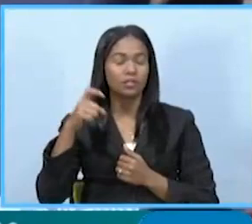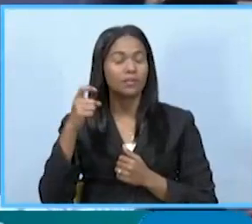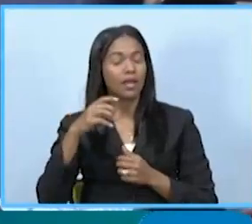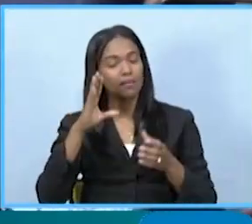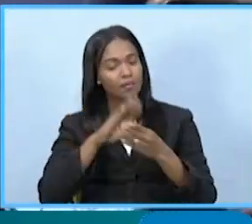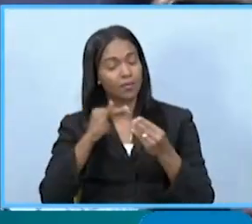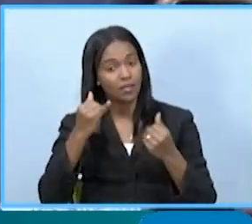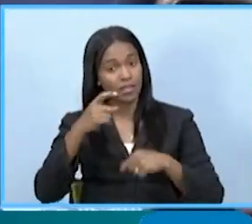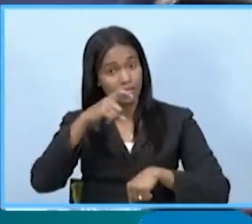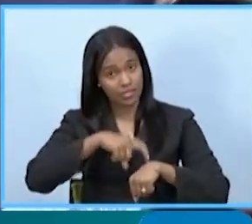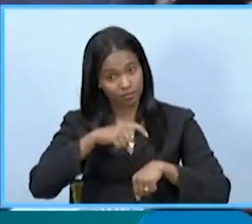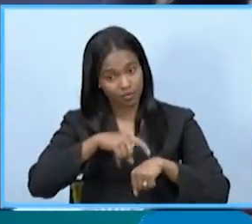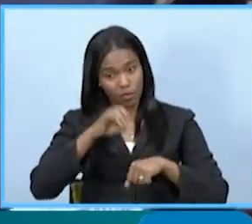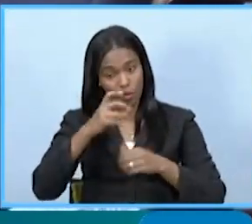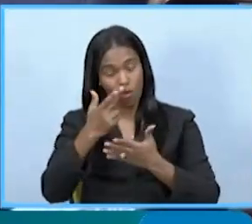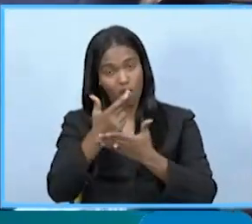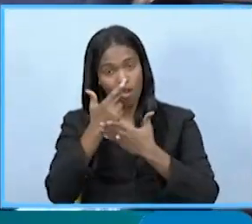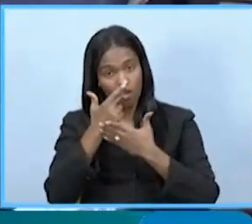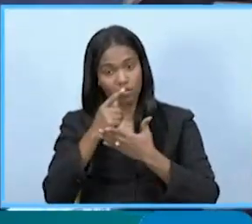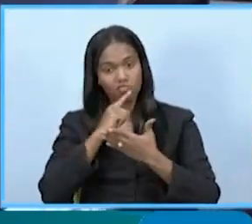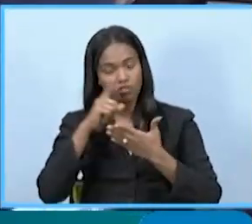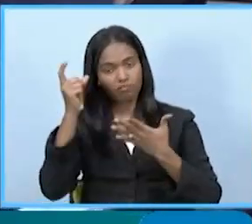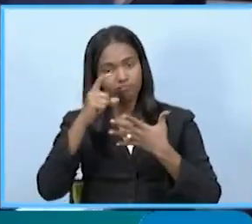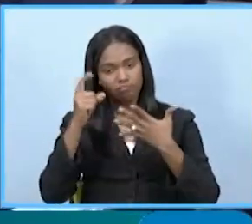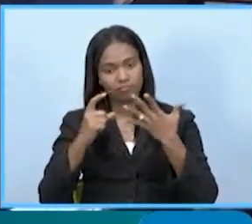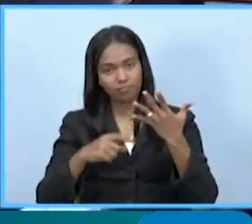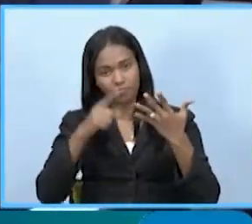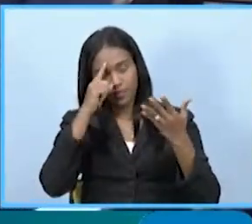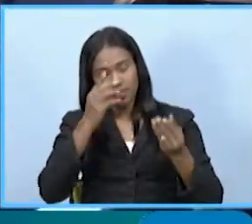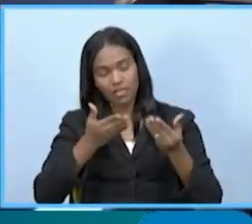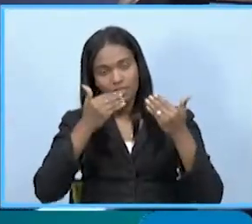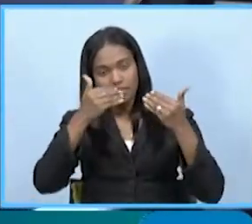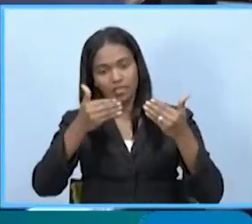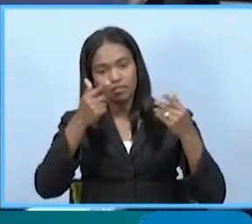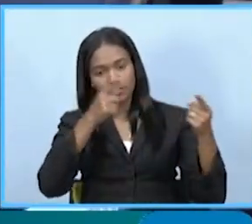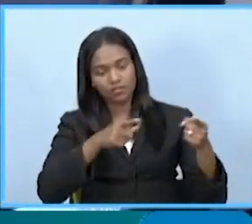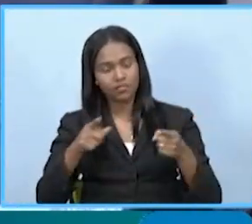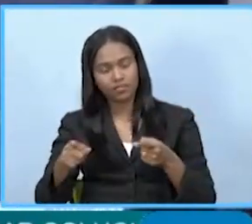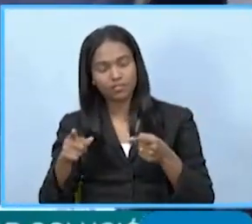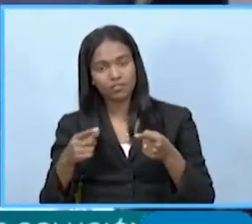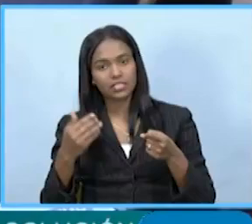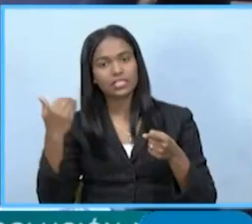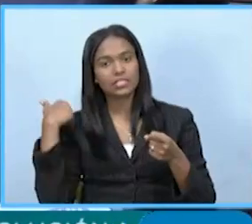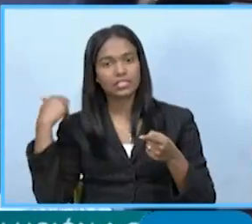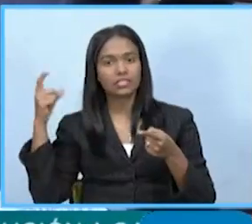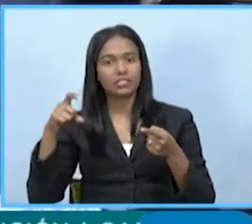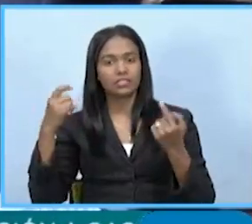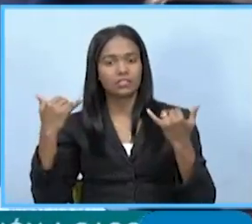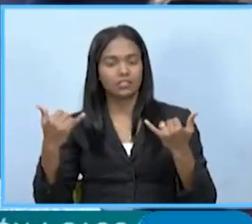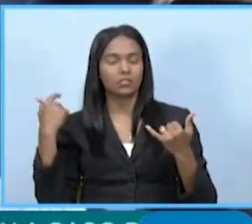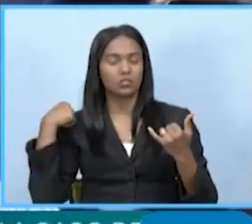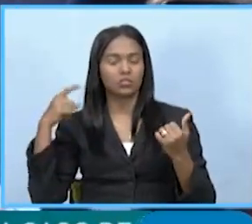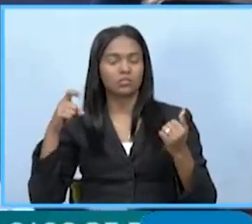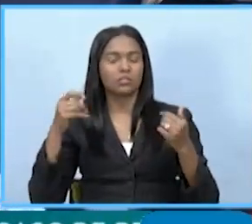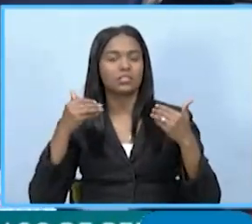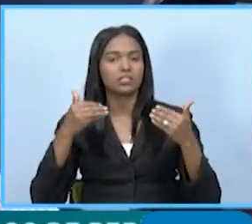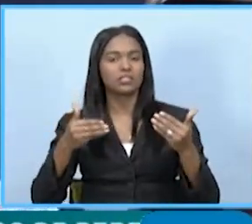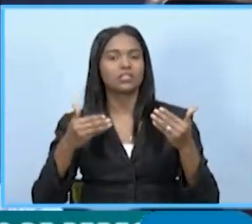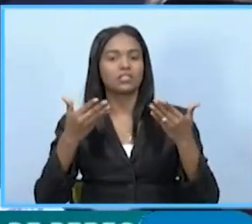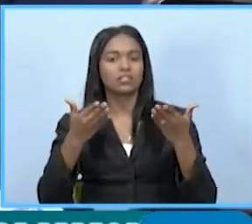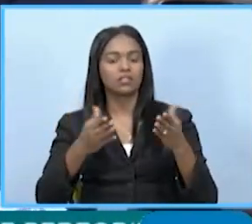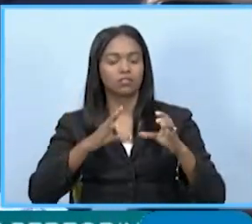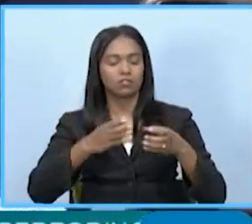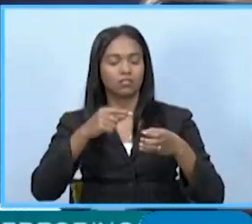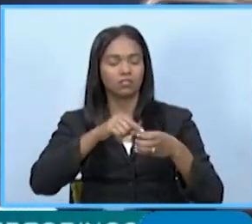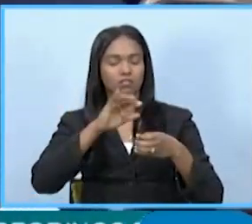tiempo ni en los recursos que son necesarios para montar los eventos que demanda y que debe montarse, que debe montar la